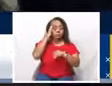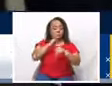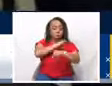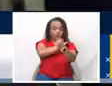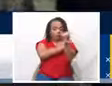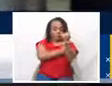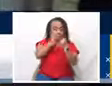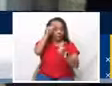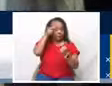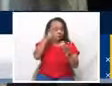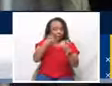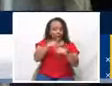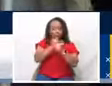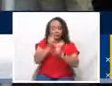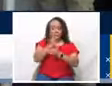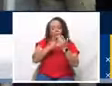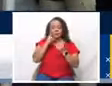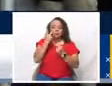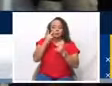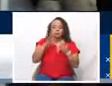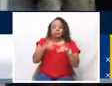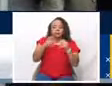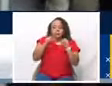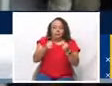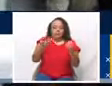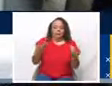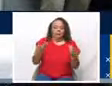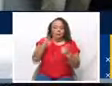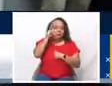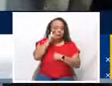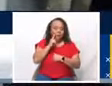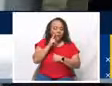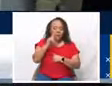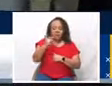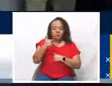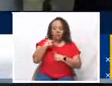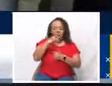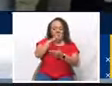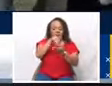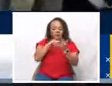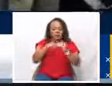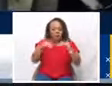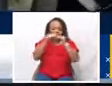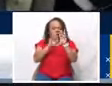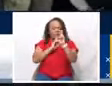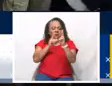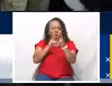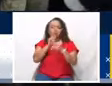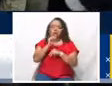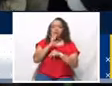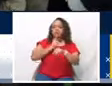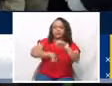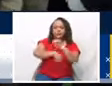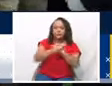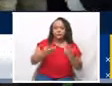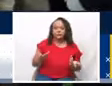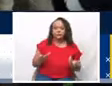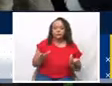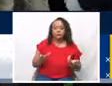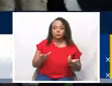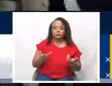gubernamentales también quieren hacer algo para... A ver, ¿cómo puede ser que Limón no tenga un centro de alto rendimiento? Y no me refiero al fútbol, porque aquí decimos centro